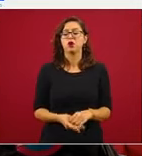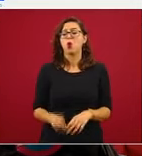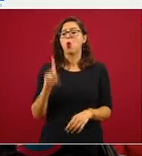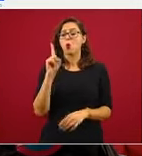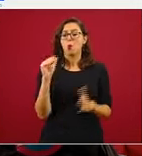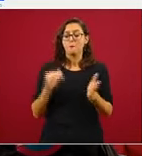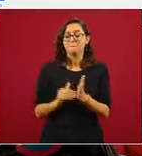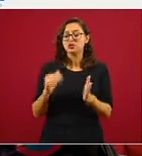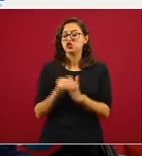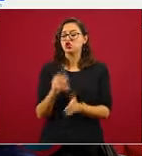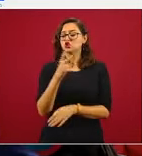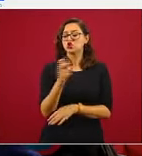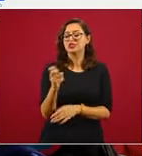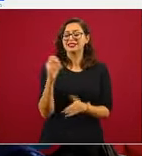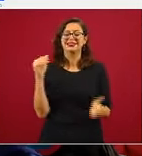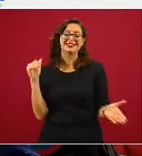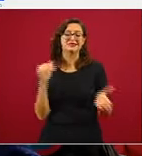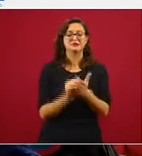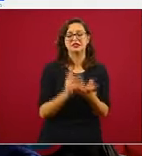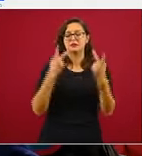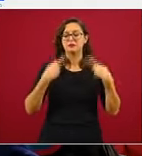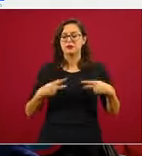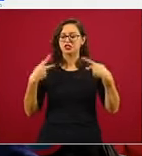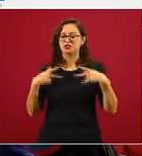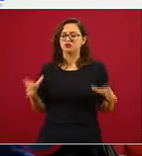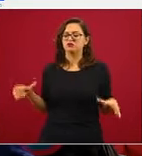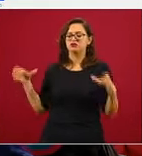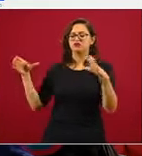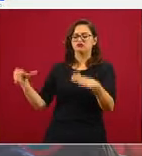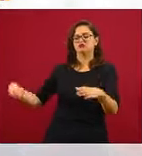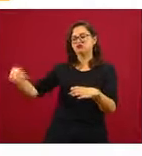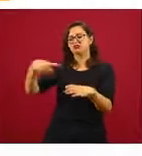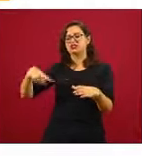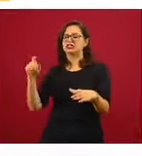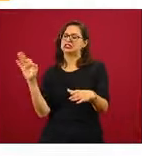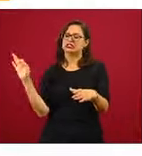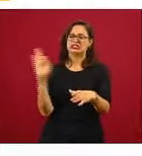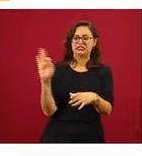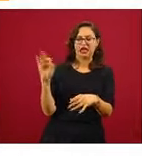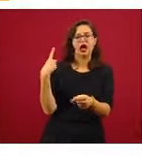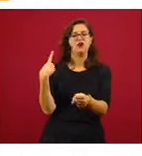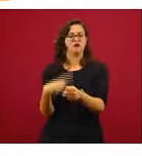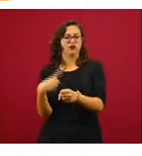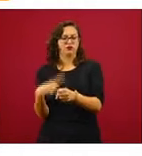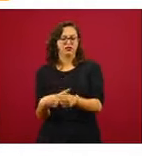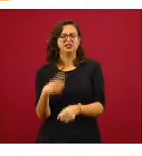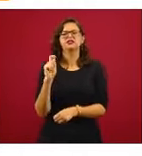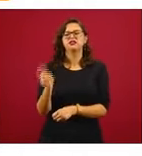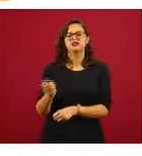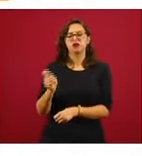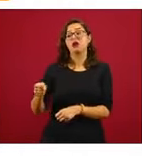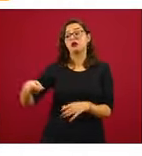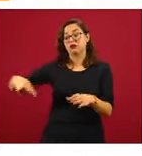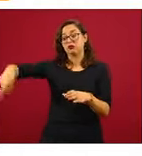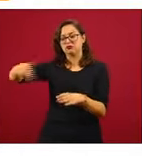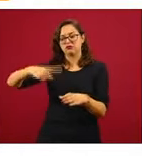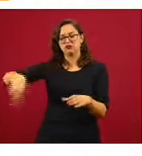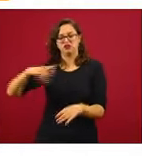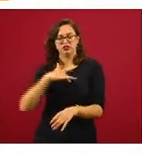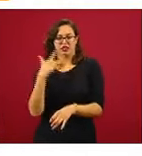1.200.000 personas que han sido clasificadas como casos sospechosos. Esto quiere decir que han desarrollado signos y